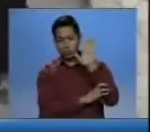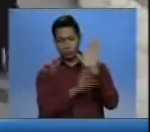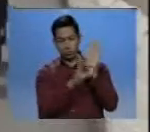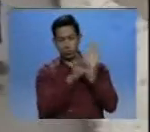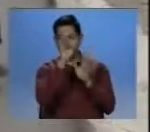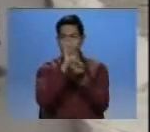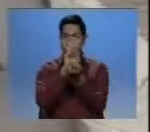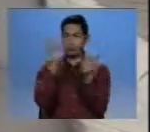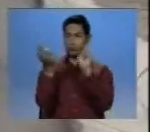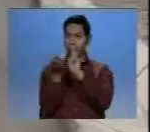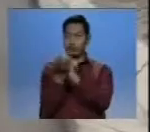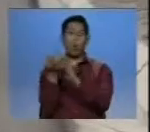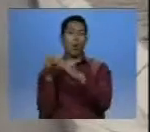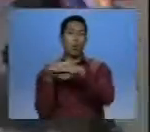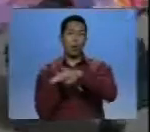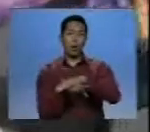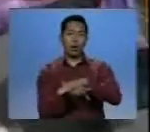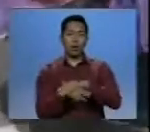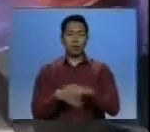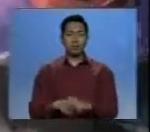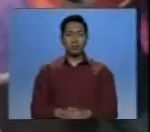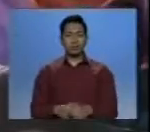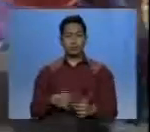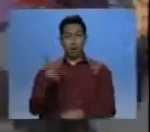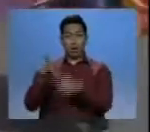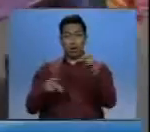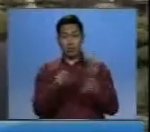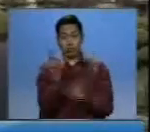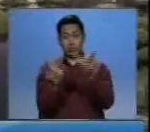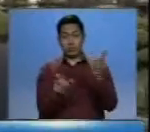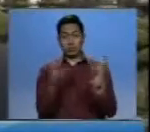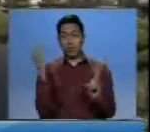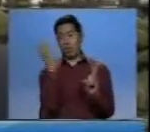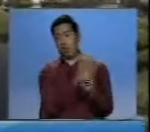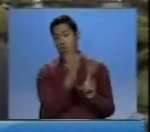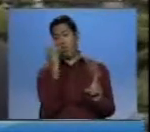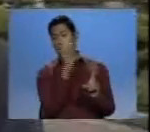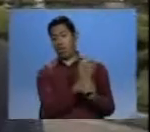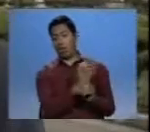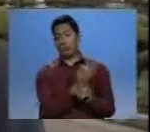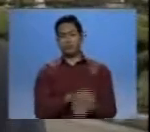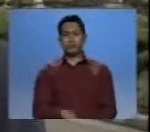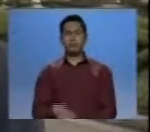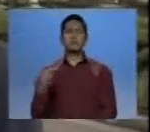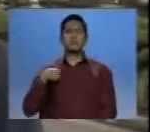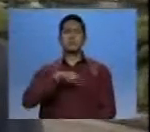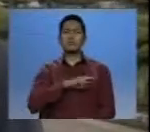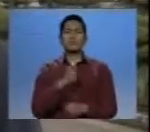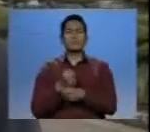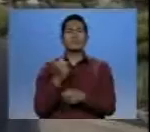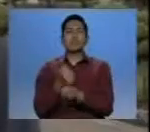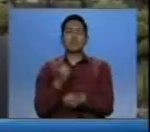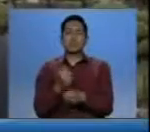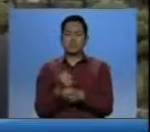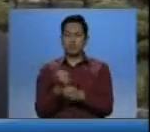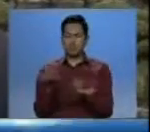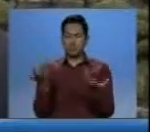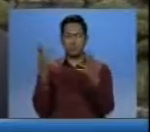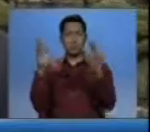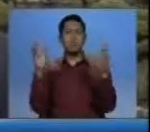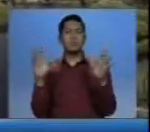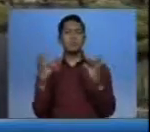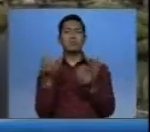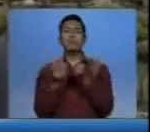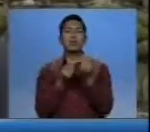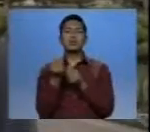Aquí algunas personas criticaron estas movilizaciones. Nosotros los trabajadores, si no trabajamos, no